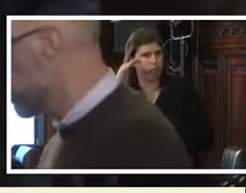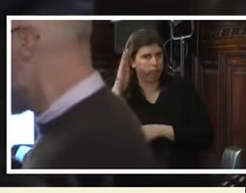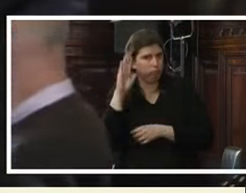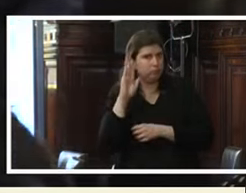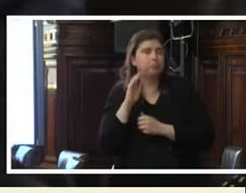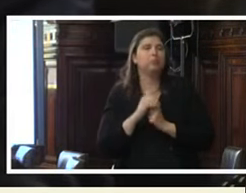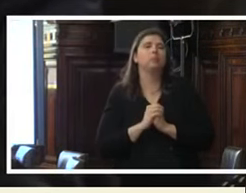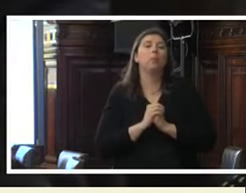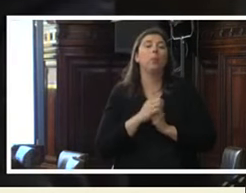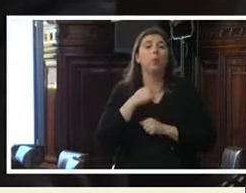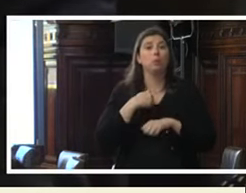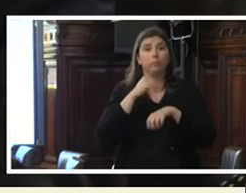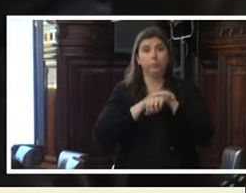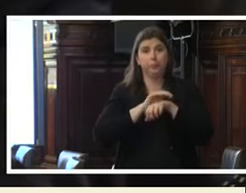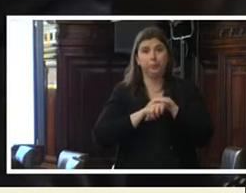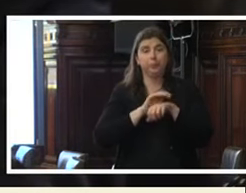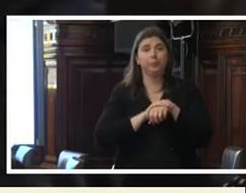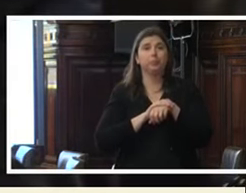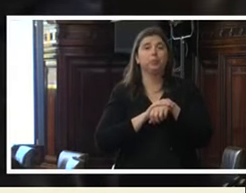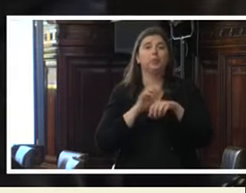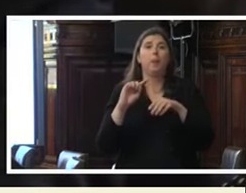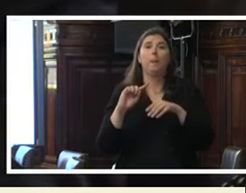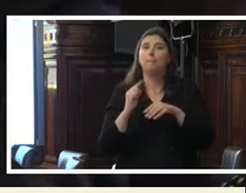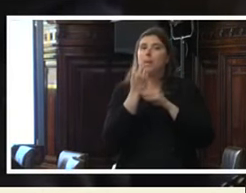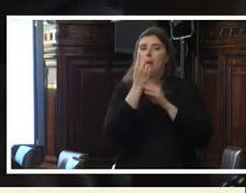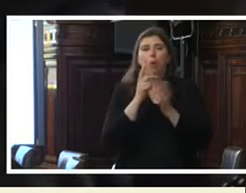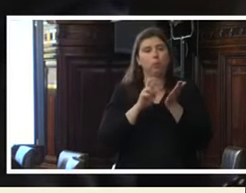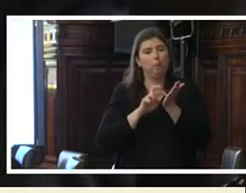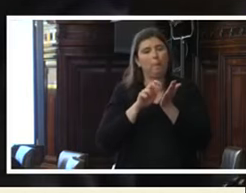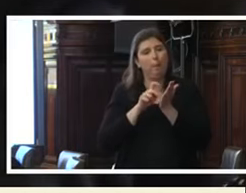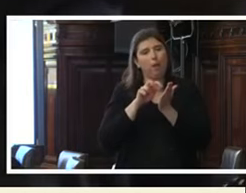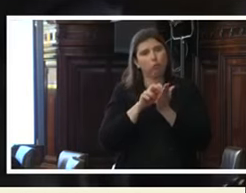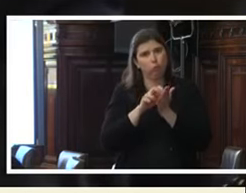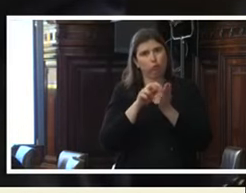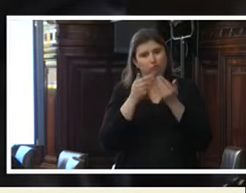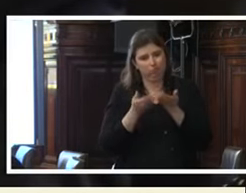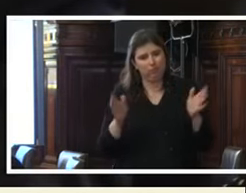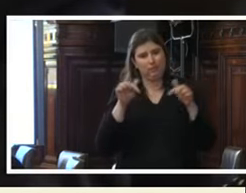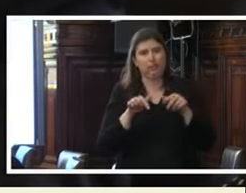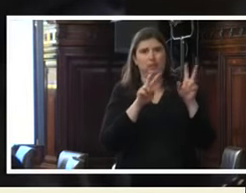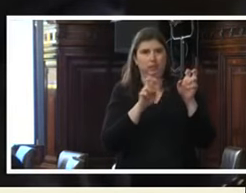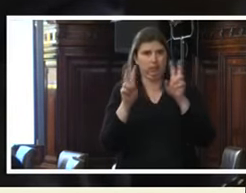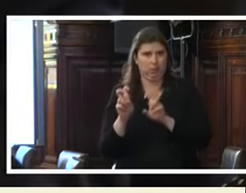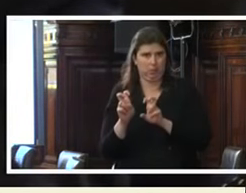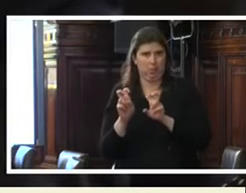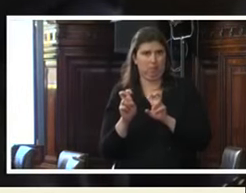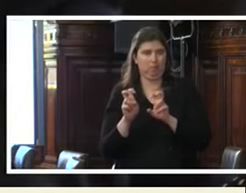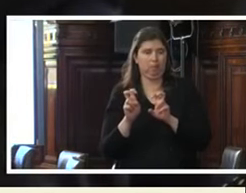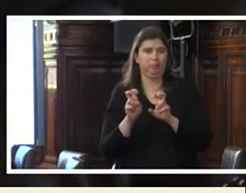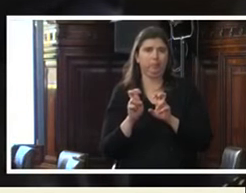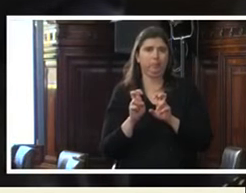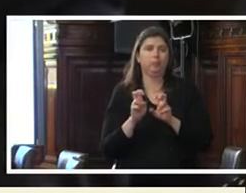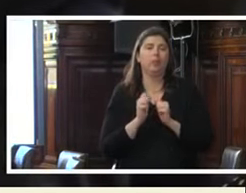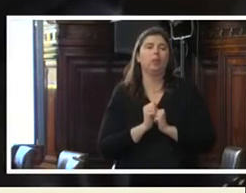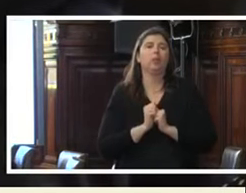el encargado de los primeros pasos de la unidad temática creado este año también en la cdh